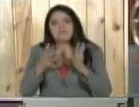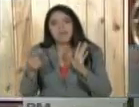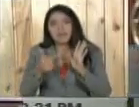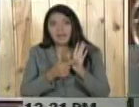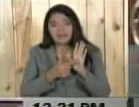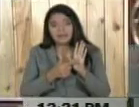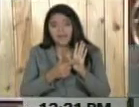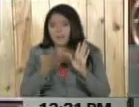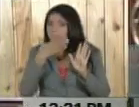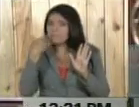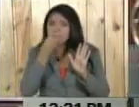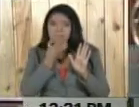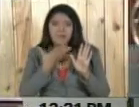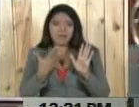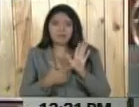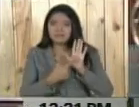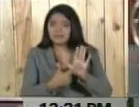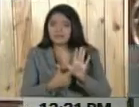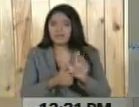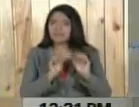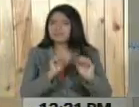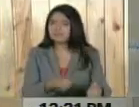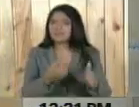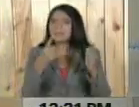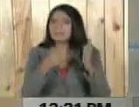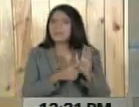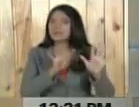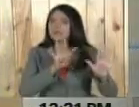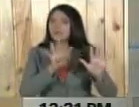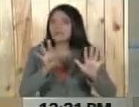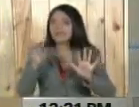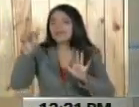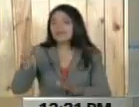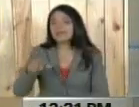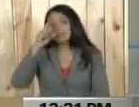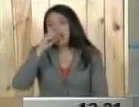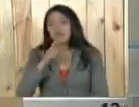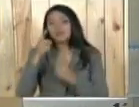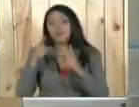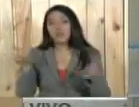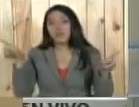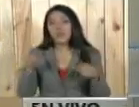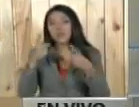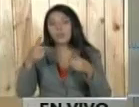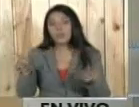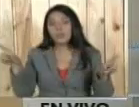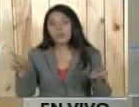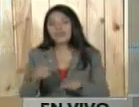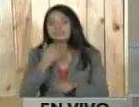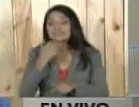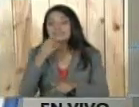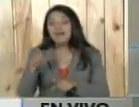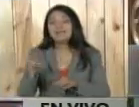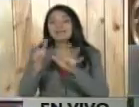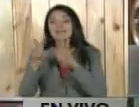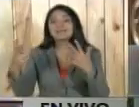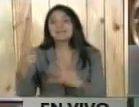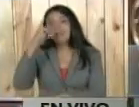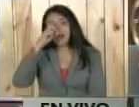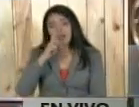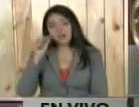niña bella que nació en 1999 y que este año cumplió, va a cumplir 17 años esta niña